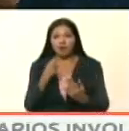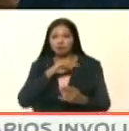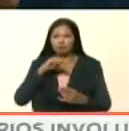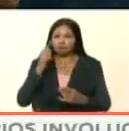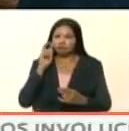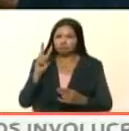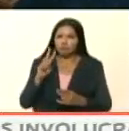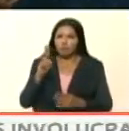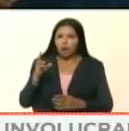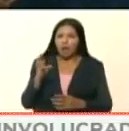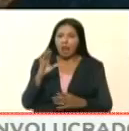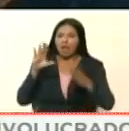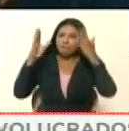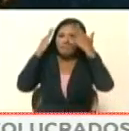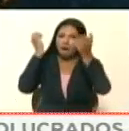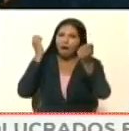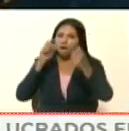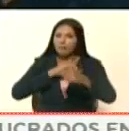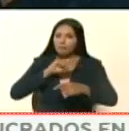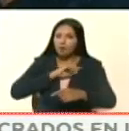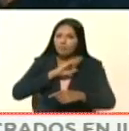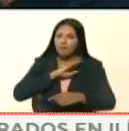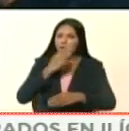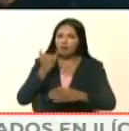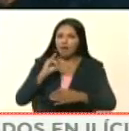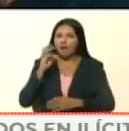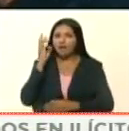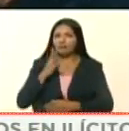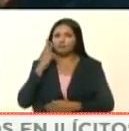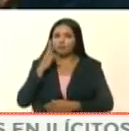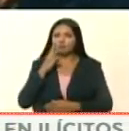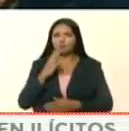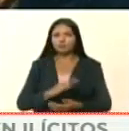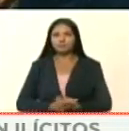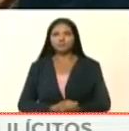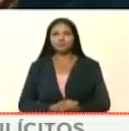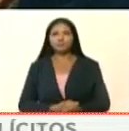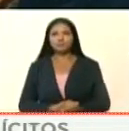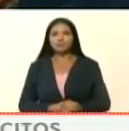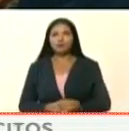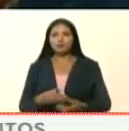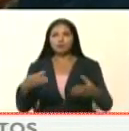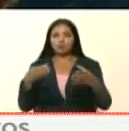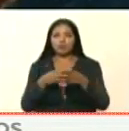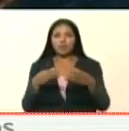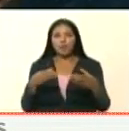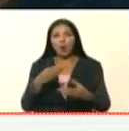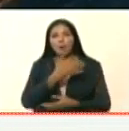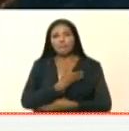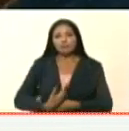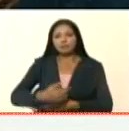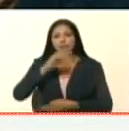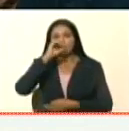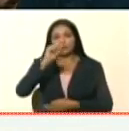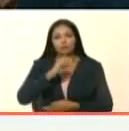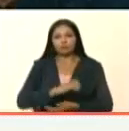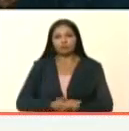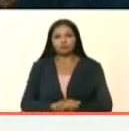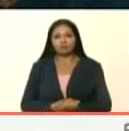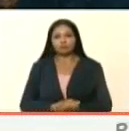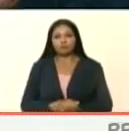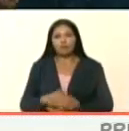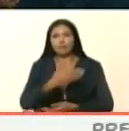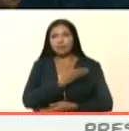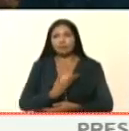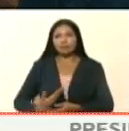nuestra embajada en la capital de los Estados Unidos, en Washington. Se han reunido con el presidente Nicolás Maduro. El presidente